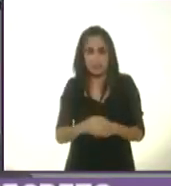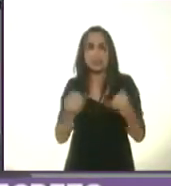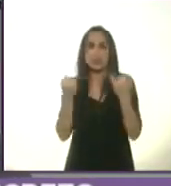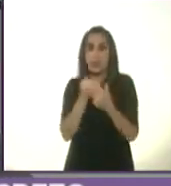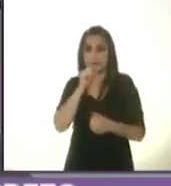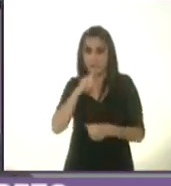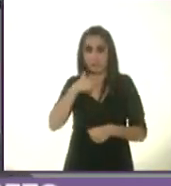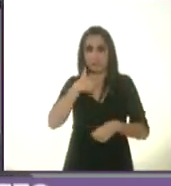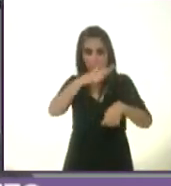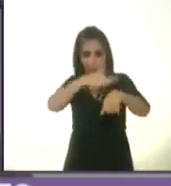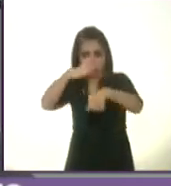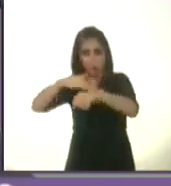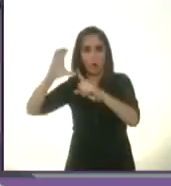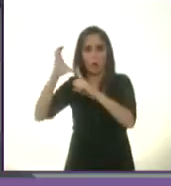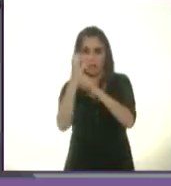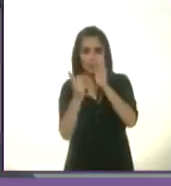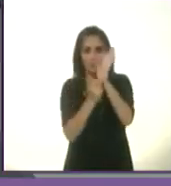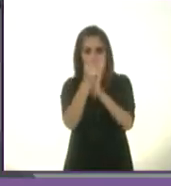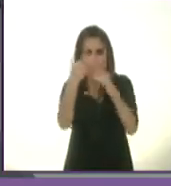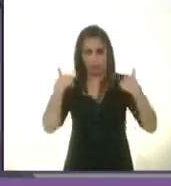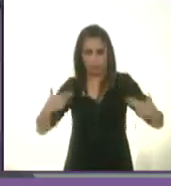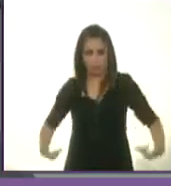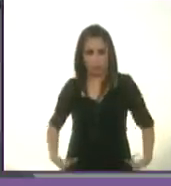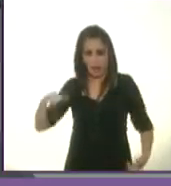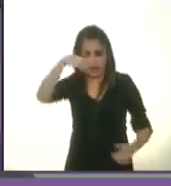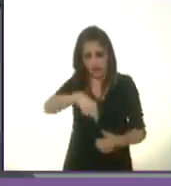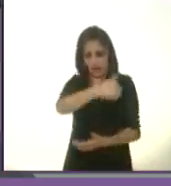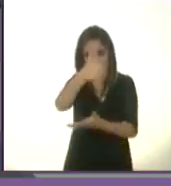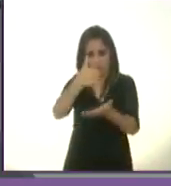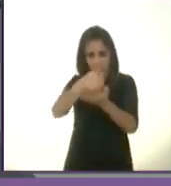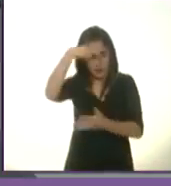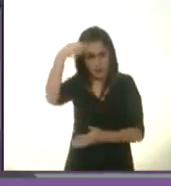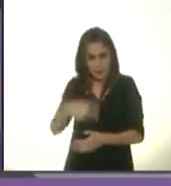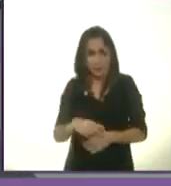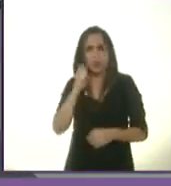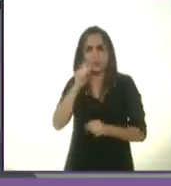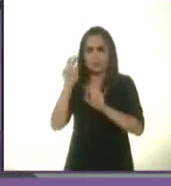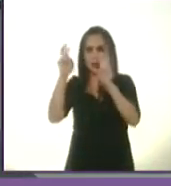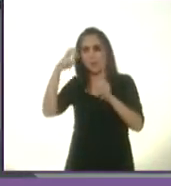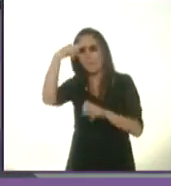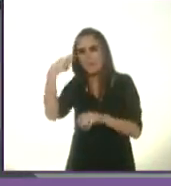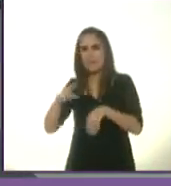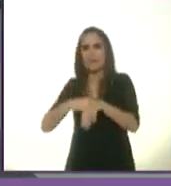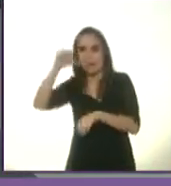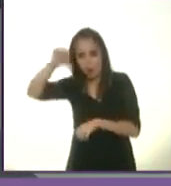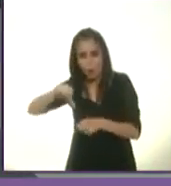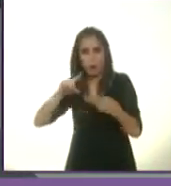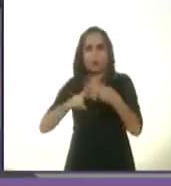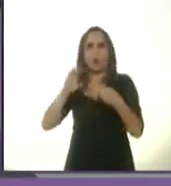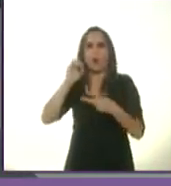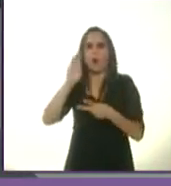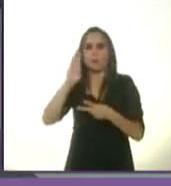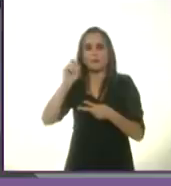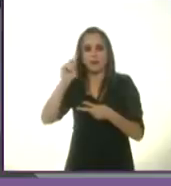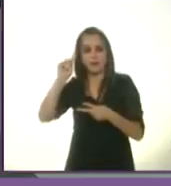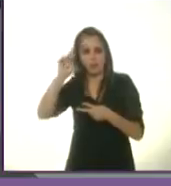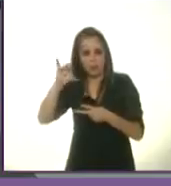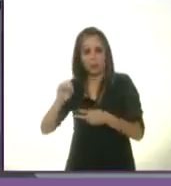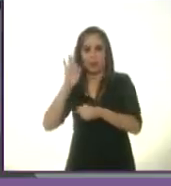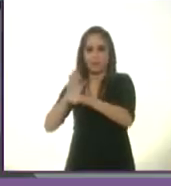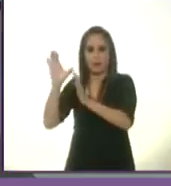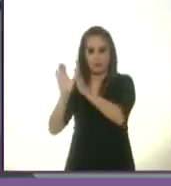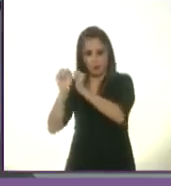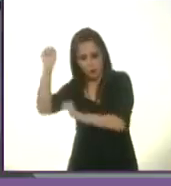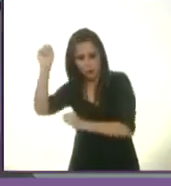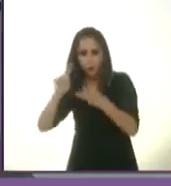a la comisión de derechos humanos de la ciudad de mexico por méxico hoy al observatorio ciudadano en defensa de la constitución la